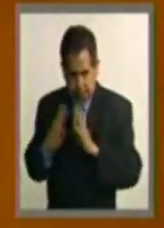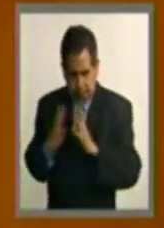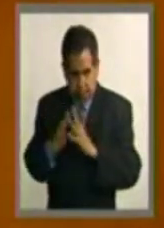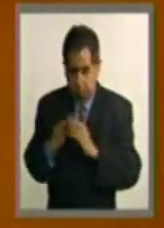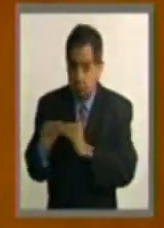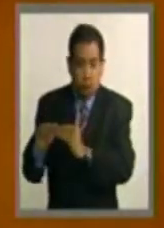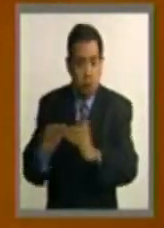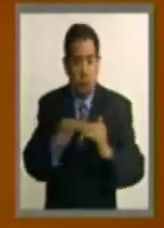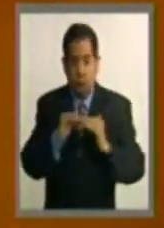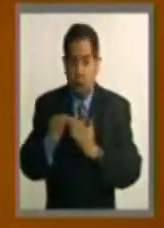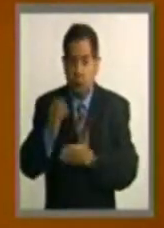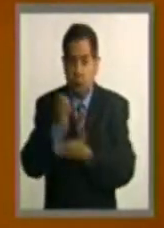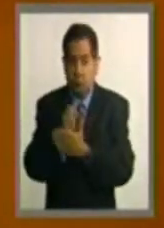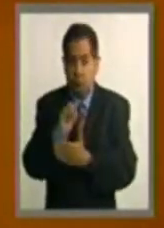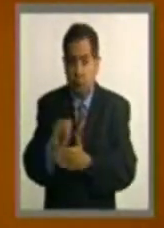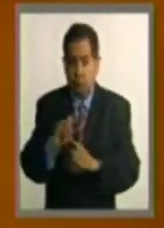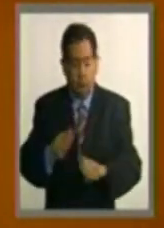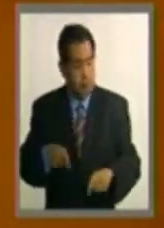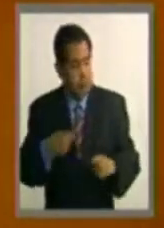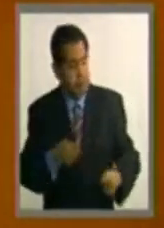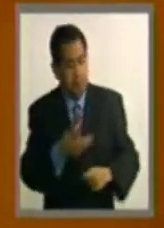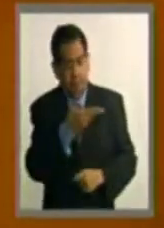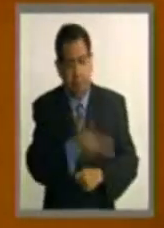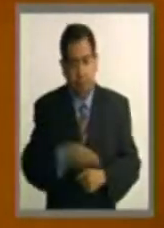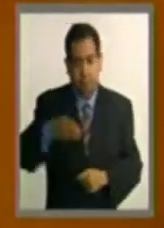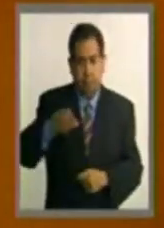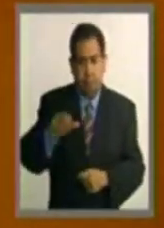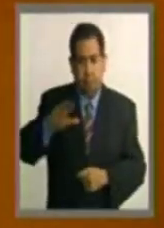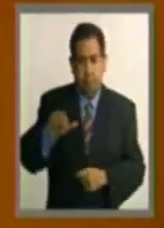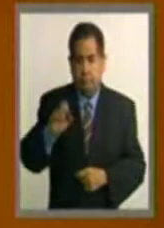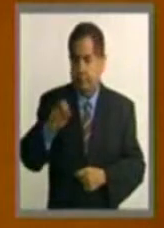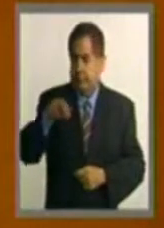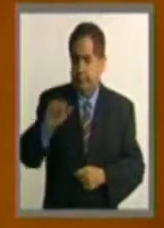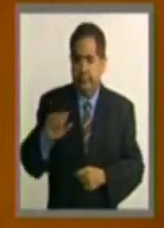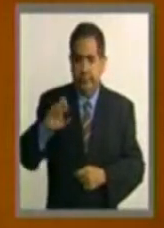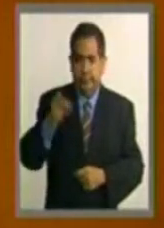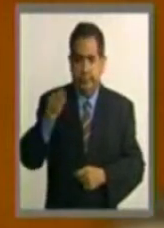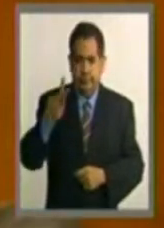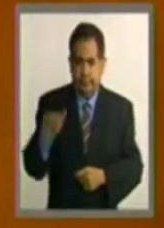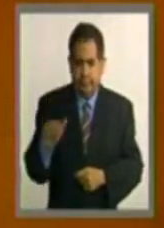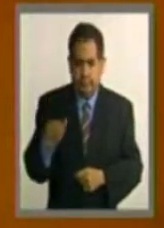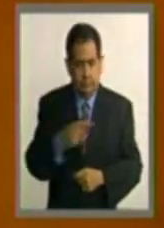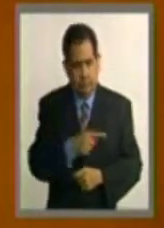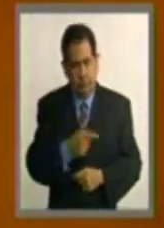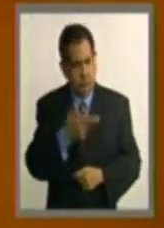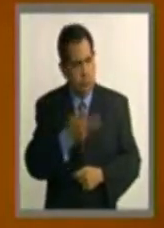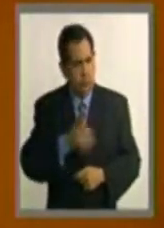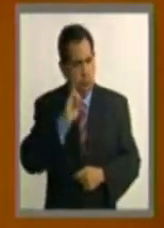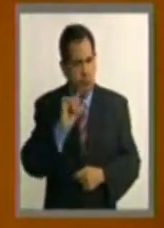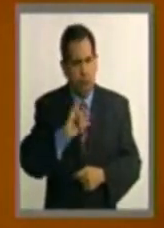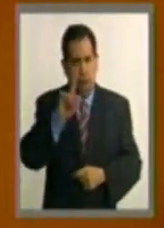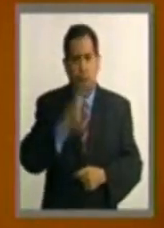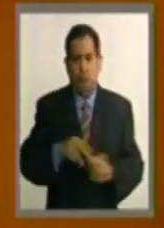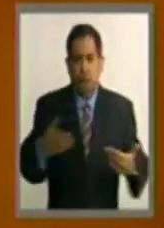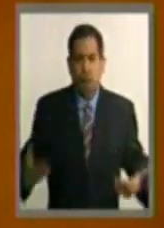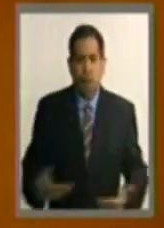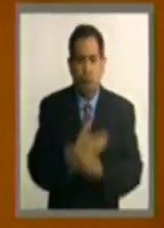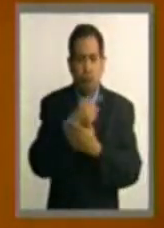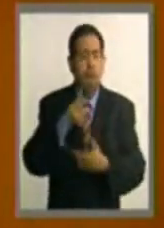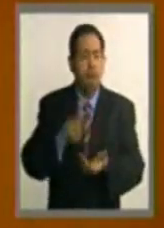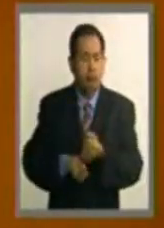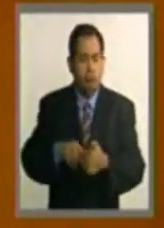unanimidad decidió entregársela a la maestra Marielena Chapa Hernández, connotada mujer originaria de Nuevo